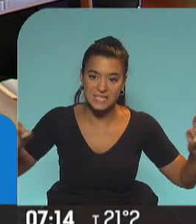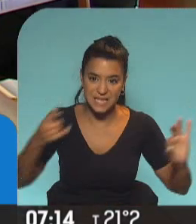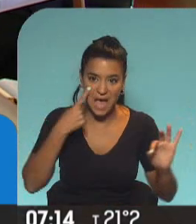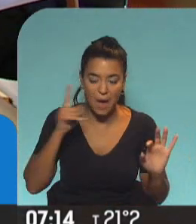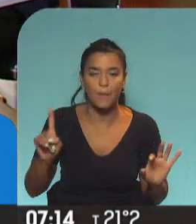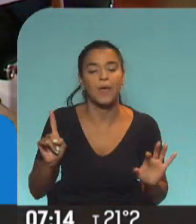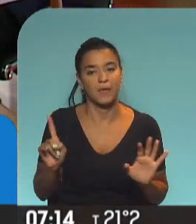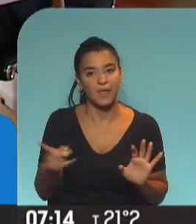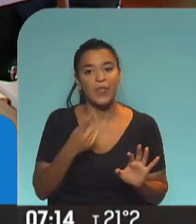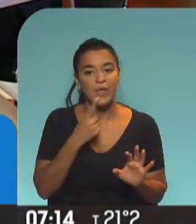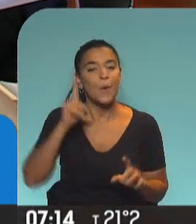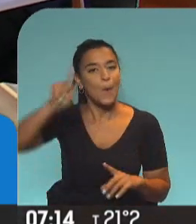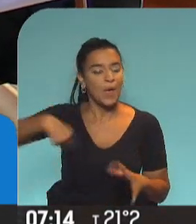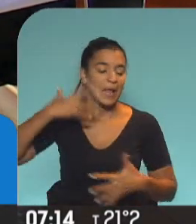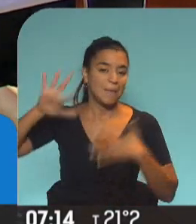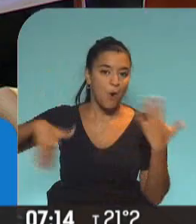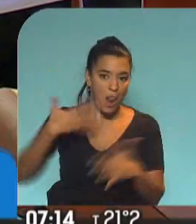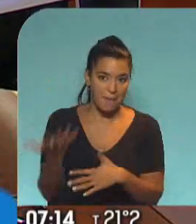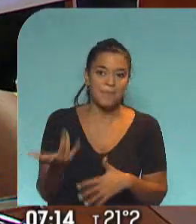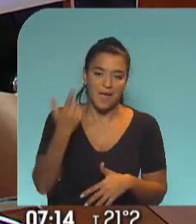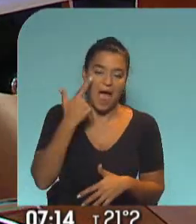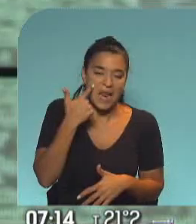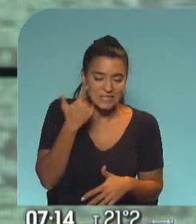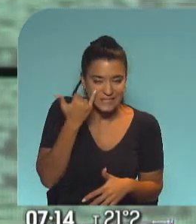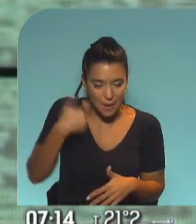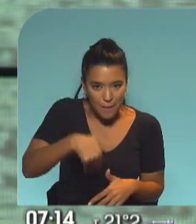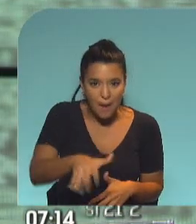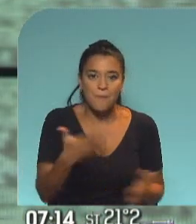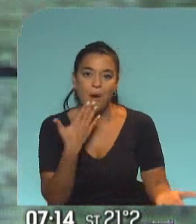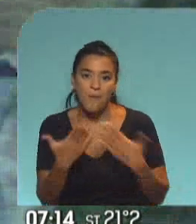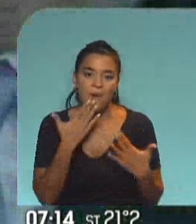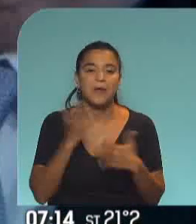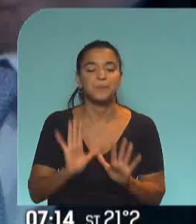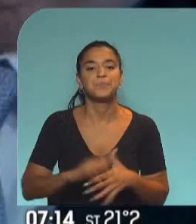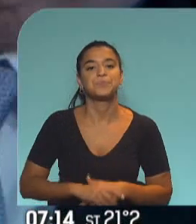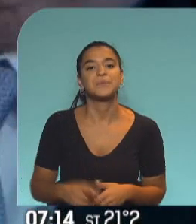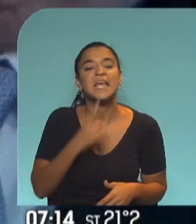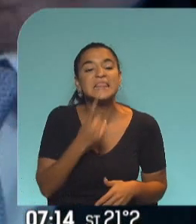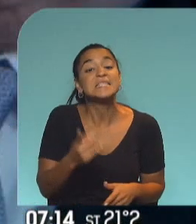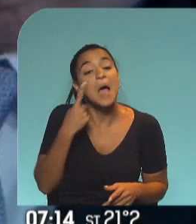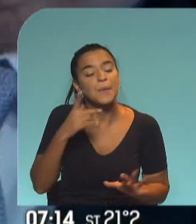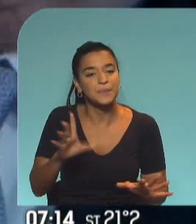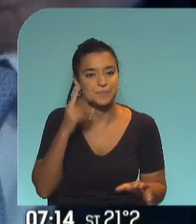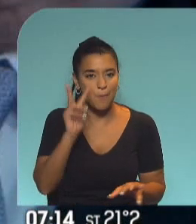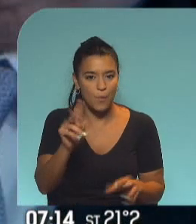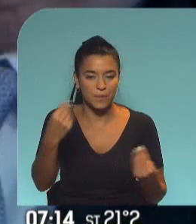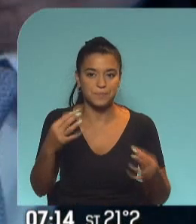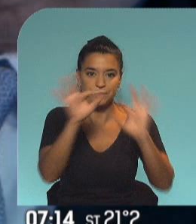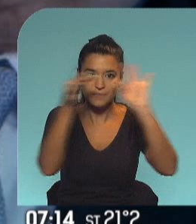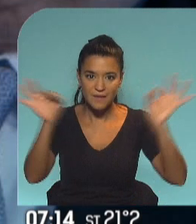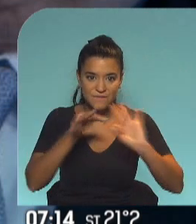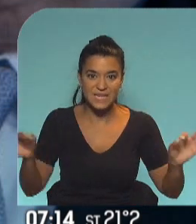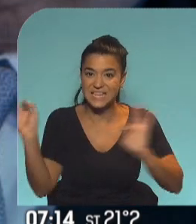que generó tanta polémica y que ya vamos a hablar de las repercusiones, ¿no? Si te parece, ahí la vemos. Esa fue la